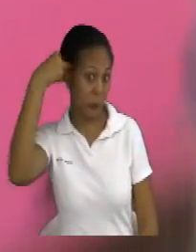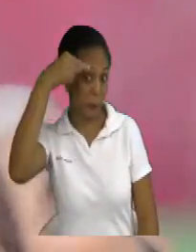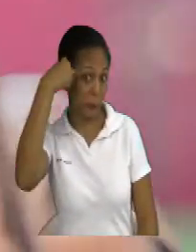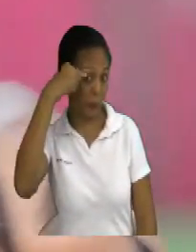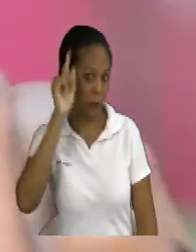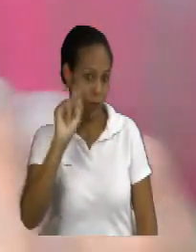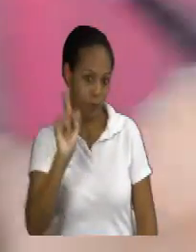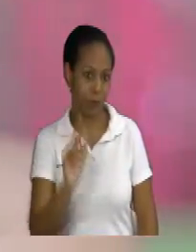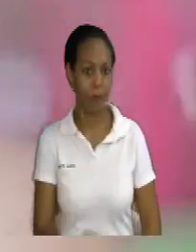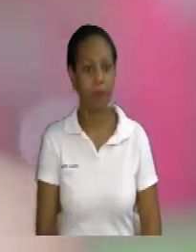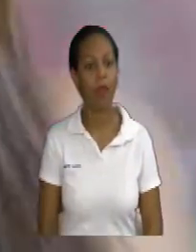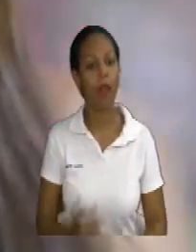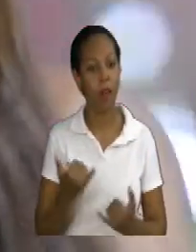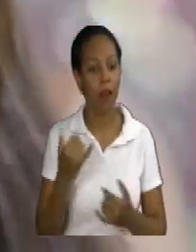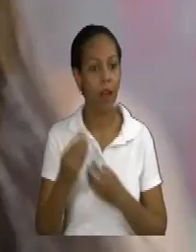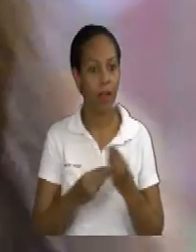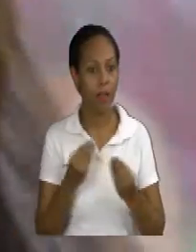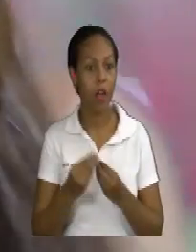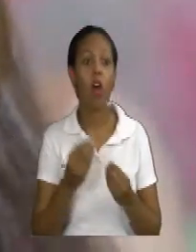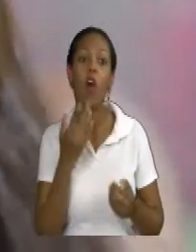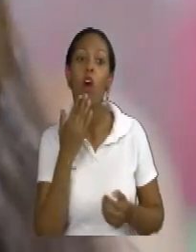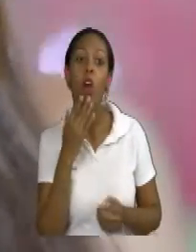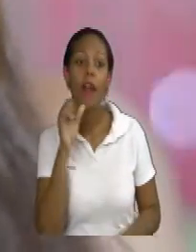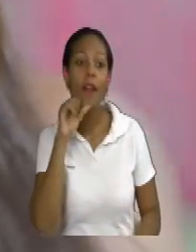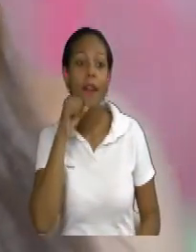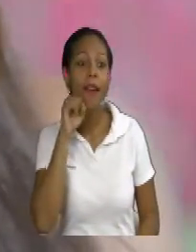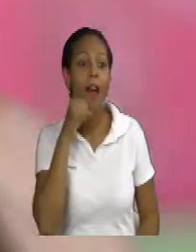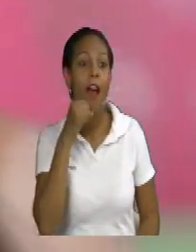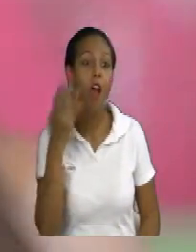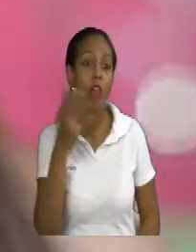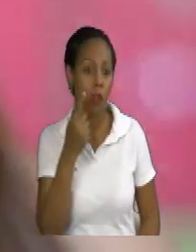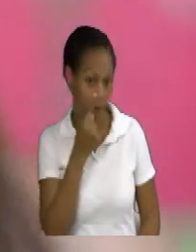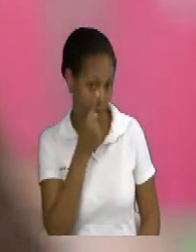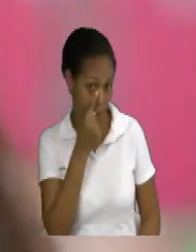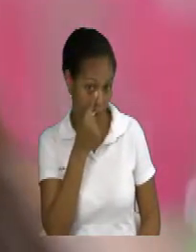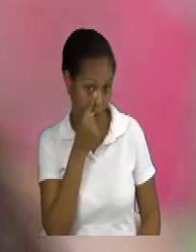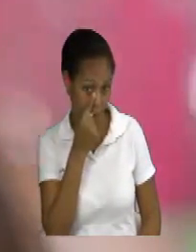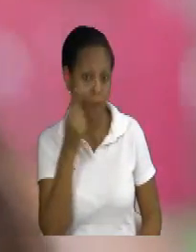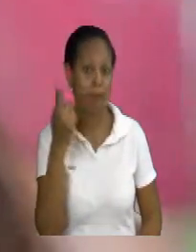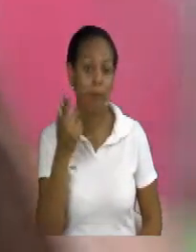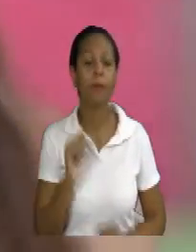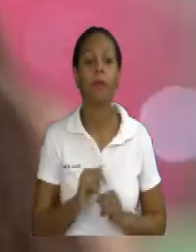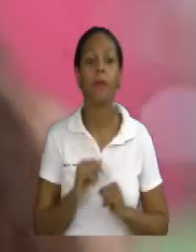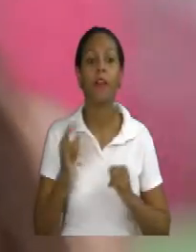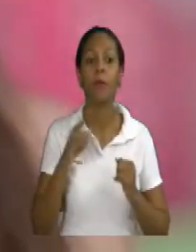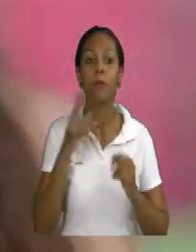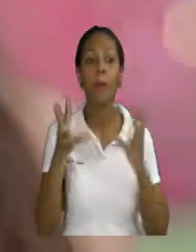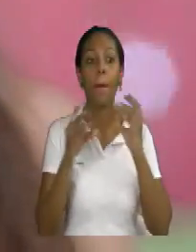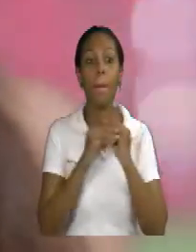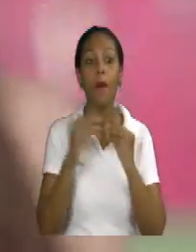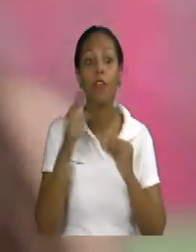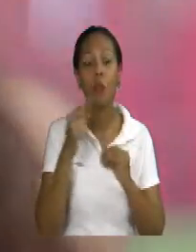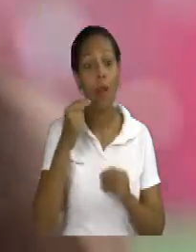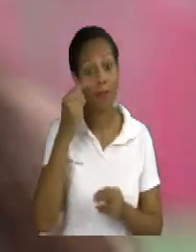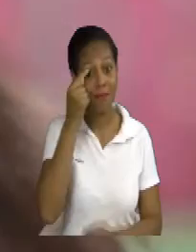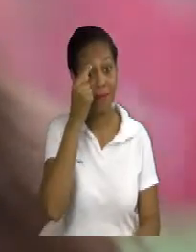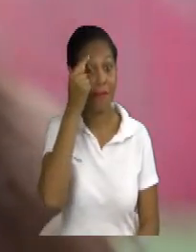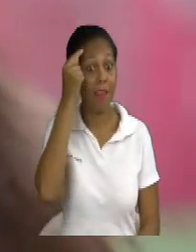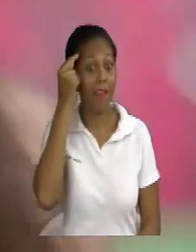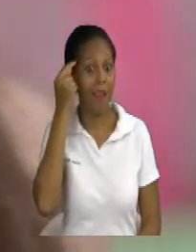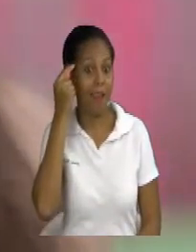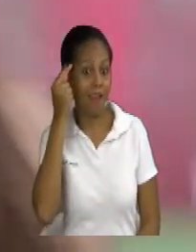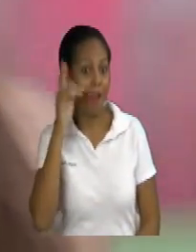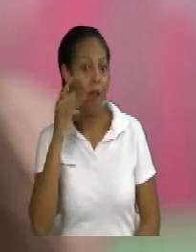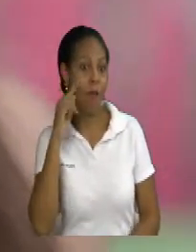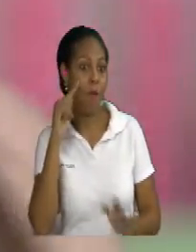Ahora volveremos a aplicar sombra de color naranja claro en el lagrimal y en el arco de las cejas para darle luz a